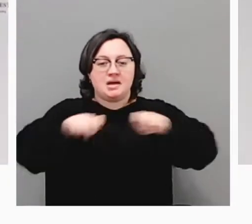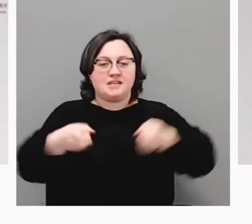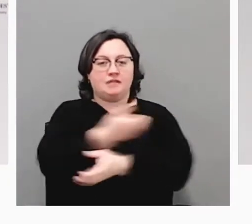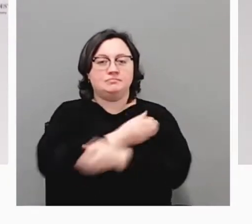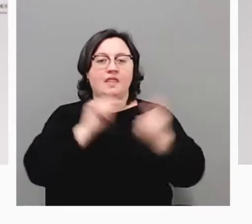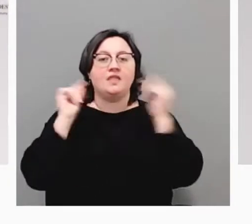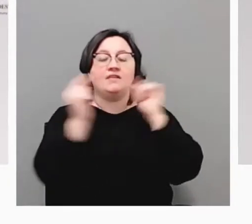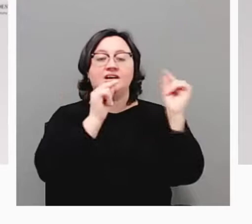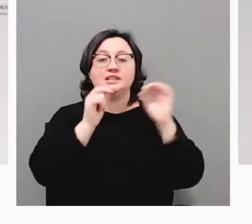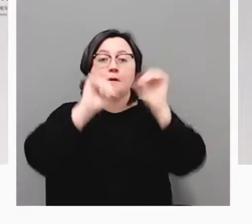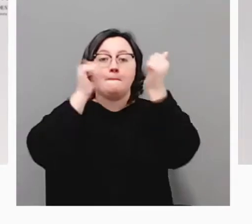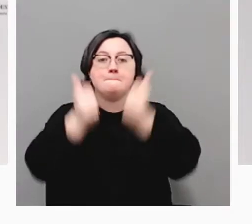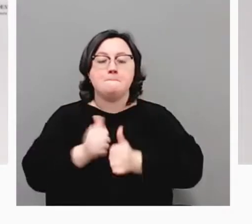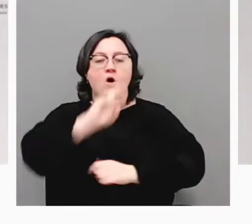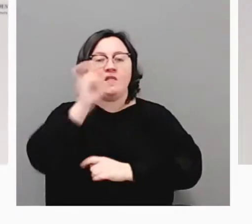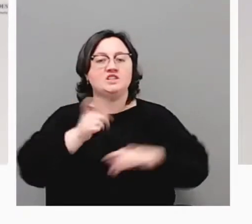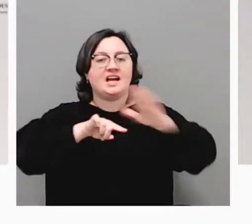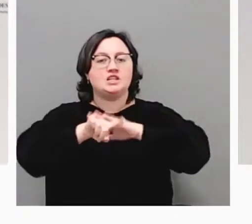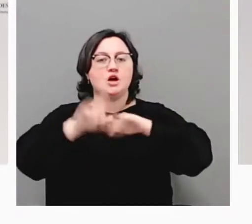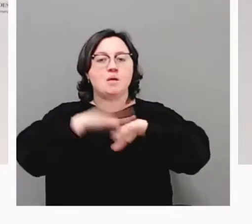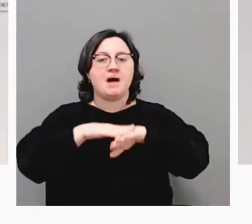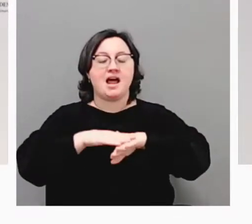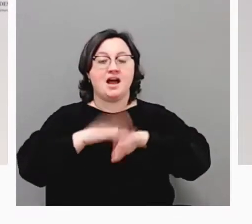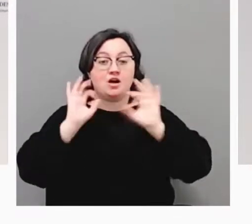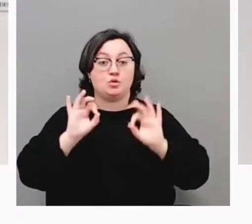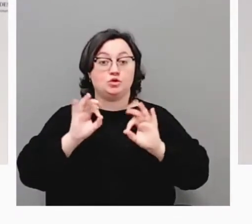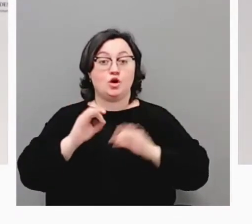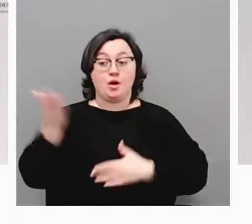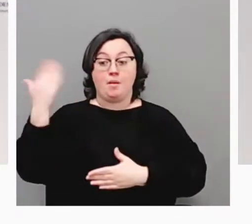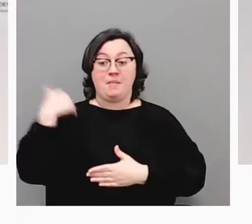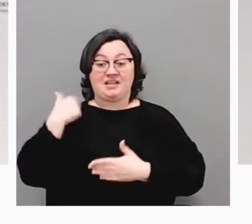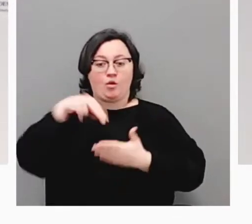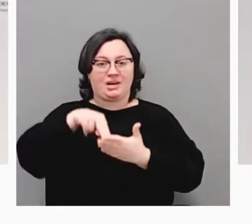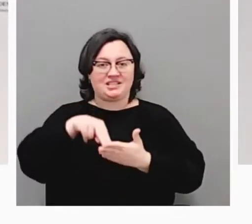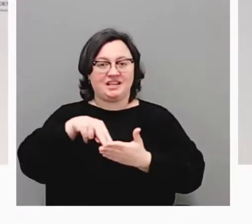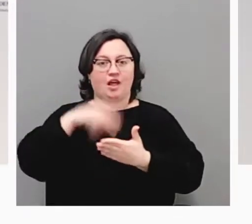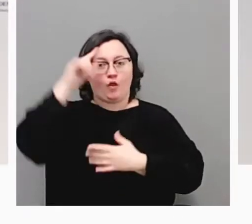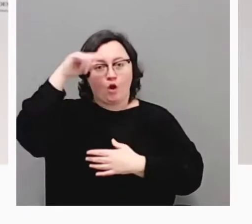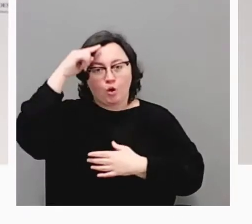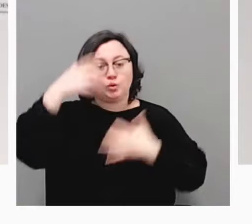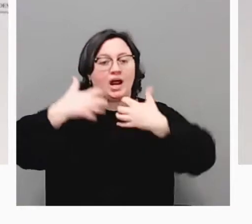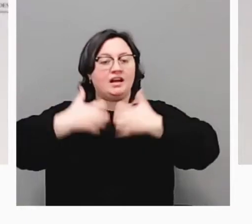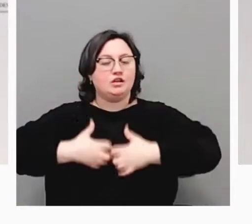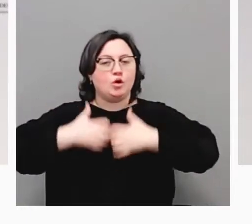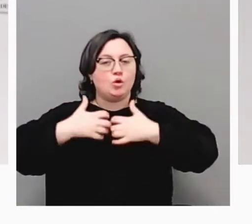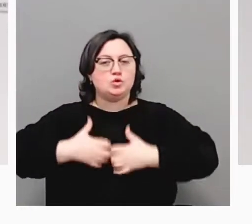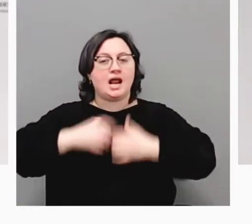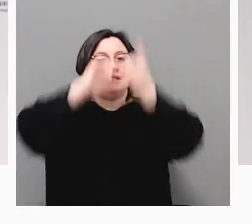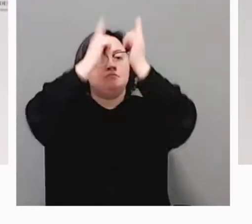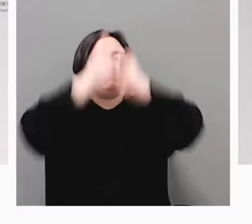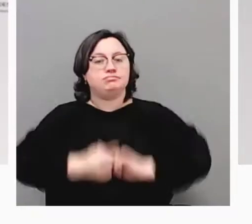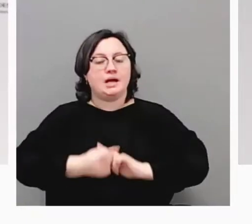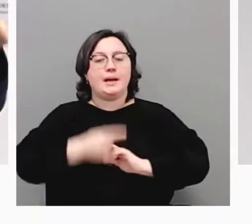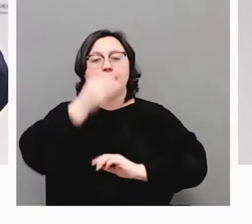en torno a los modelos de gestión para convertir el pasado y el presente de la cultura industrial en un bien de